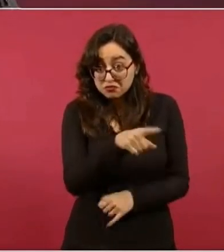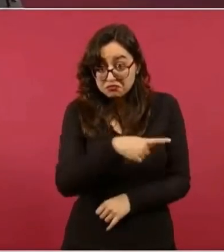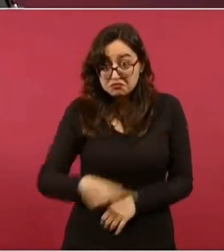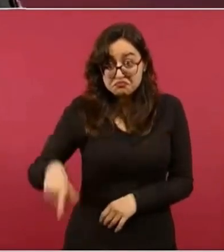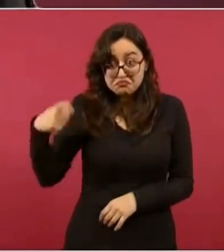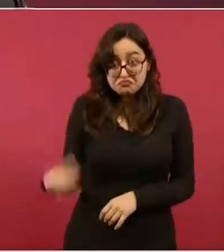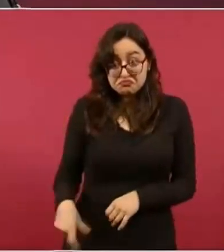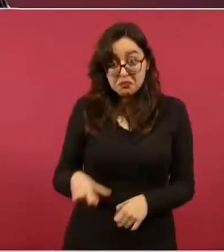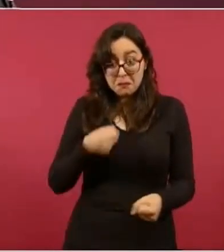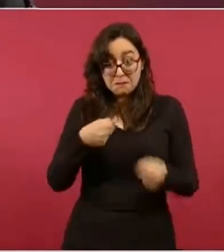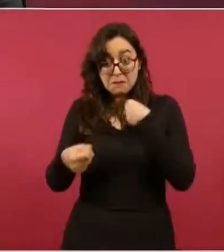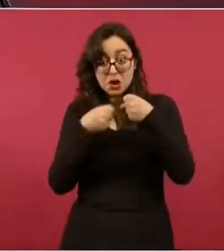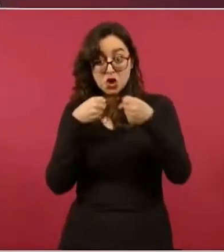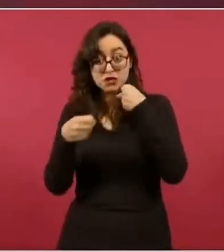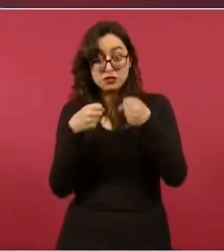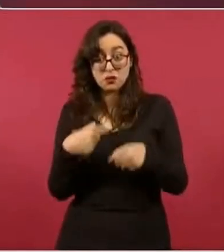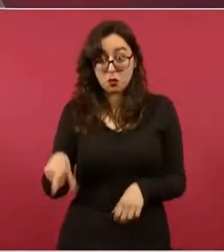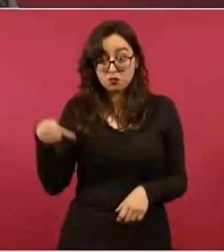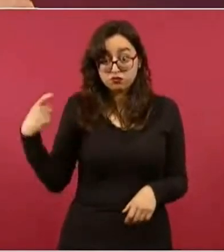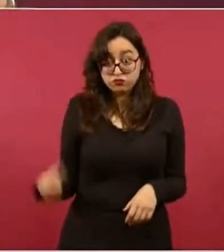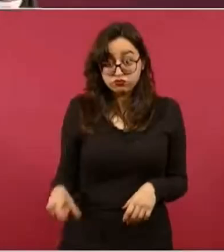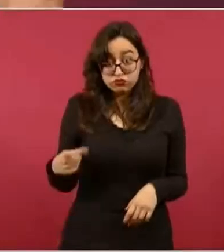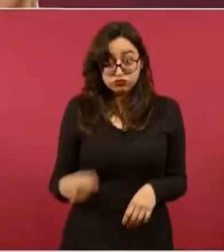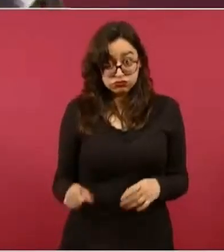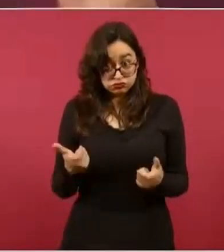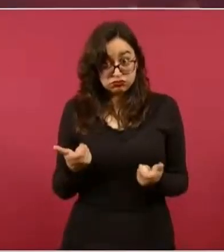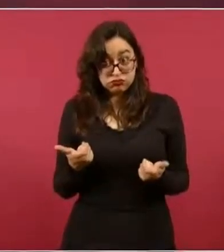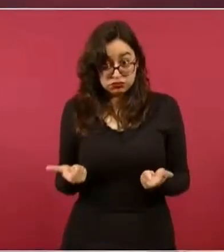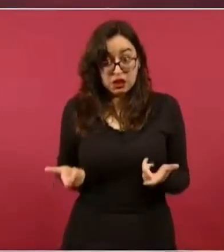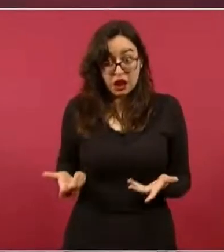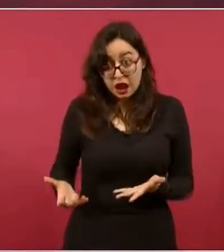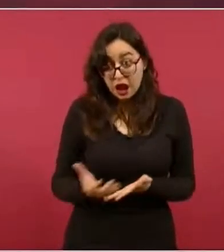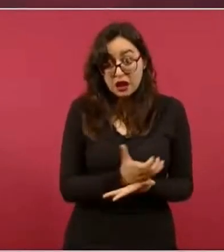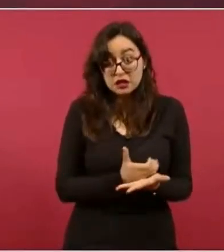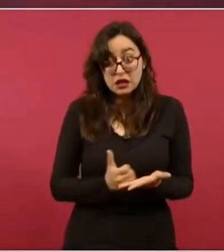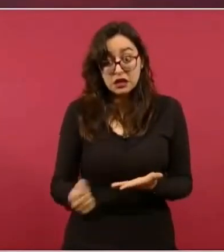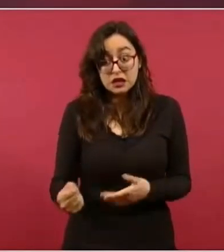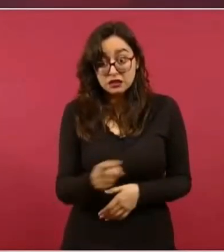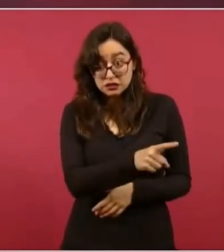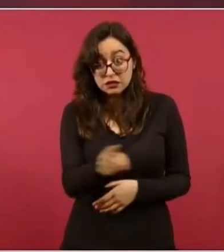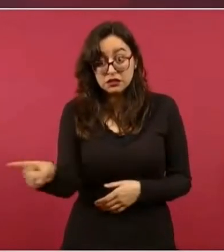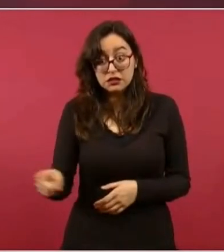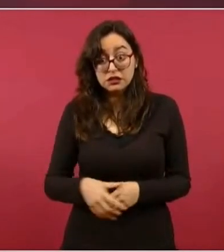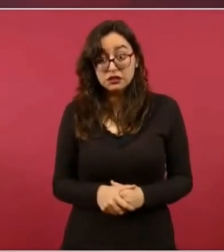es una empresa de las más lucrativas que hay